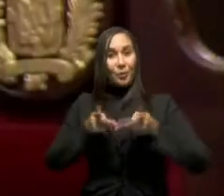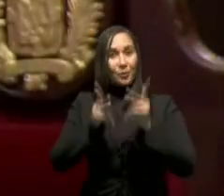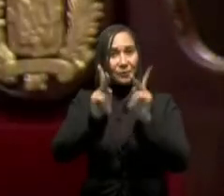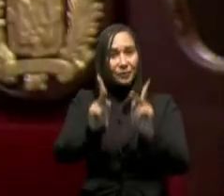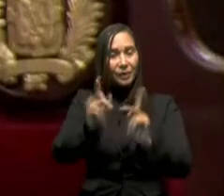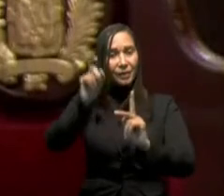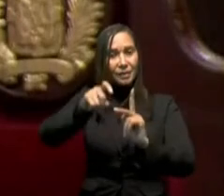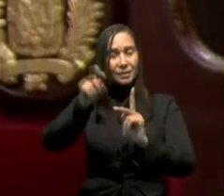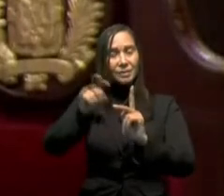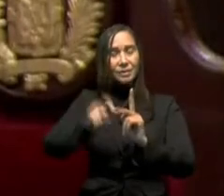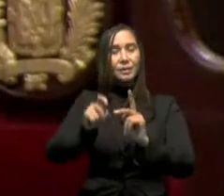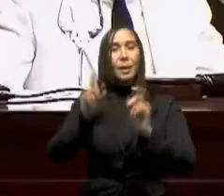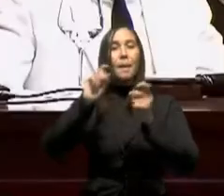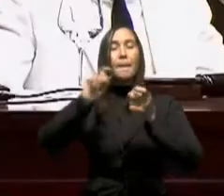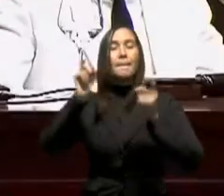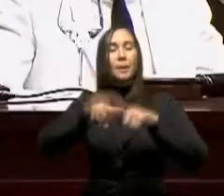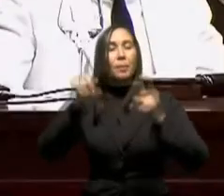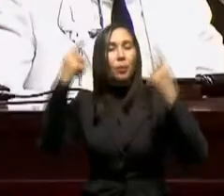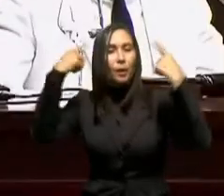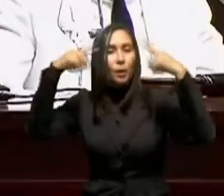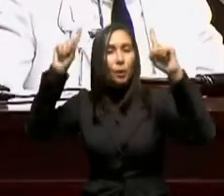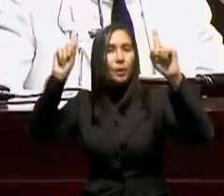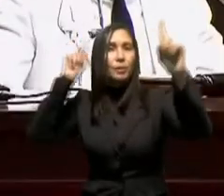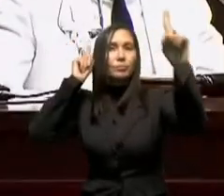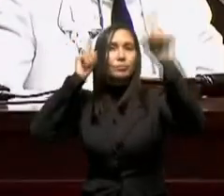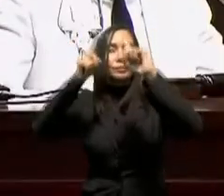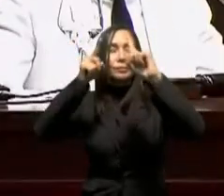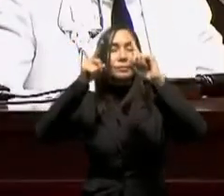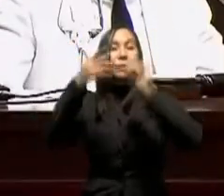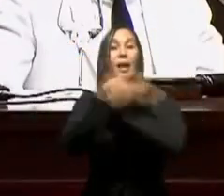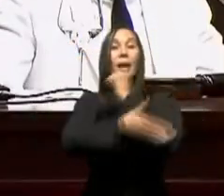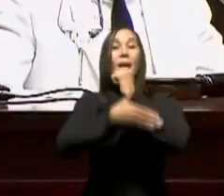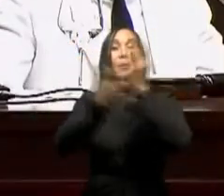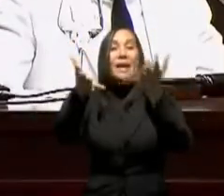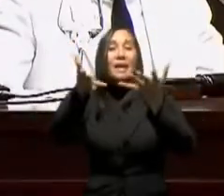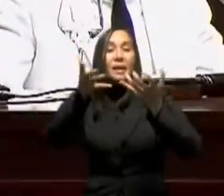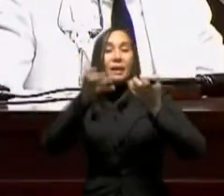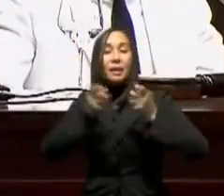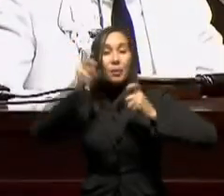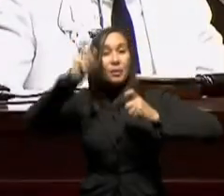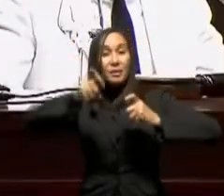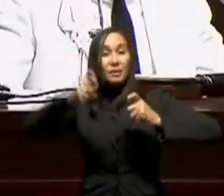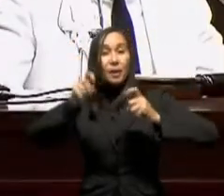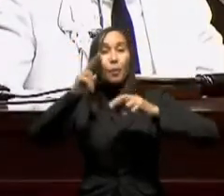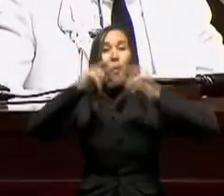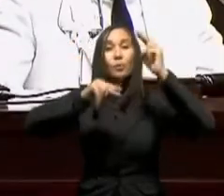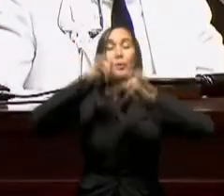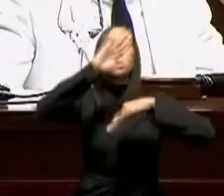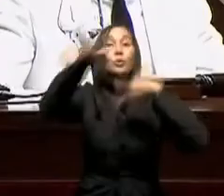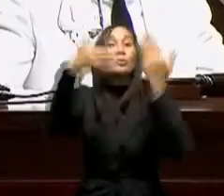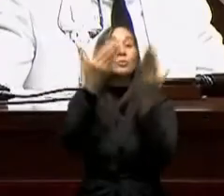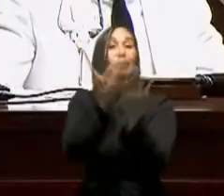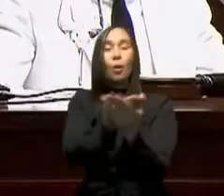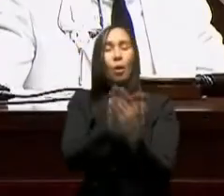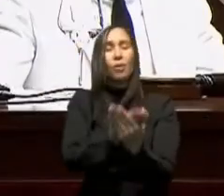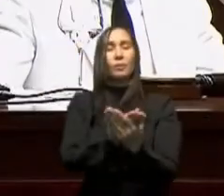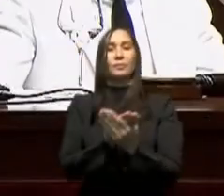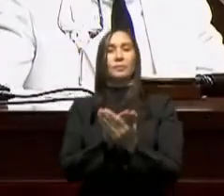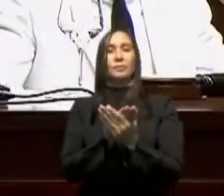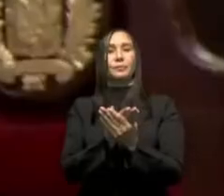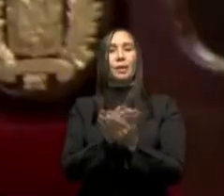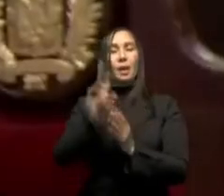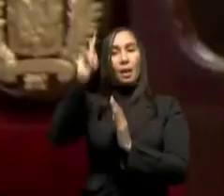necesita para hacer realidad sus aspiraciones. El país que queremos debemos construirlo entre todos. Y a la